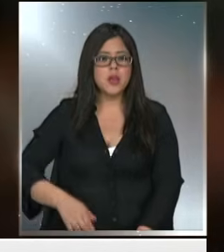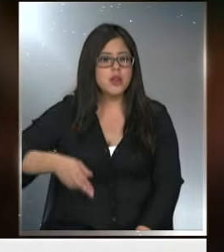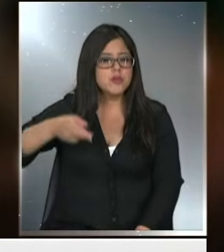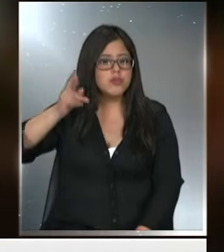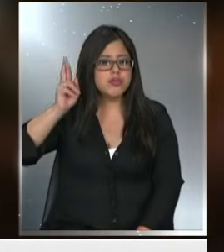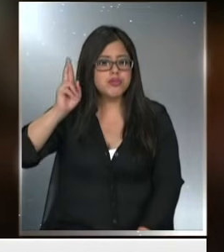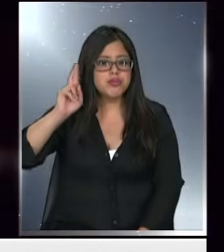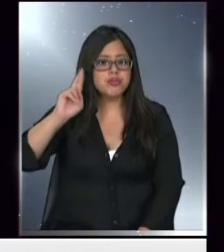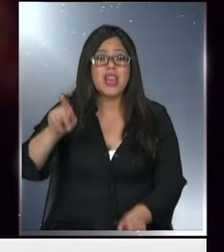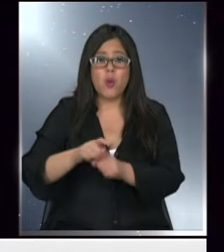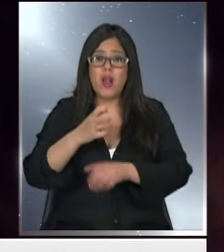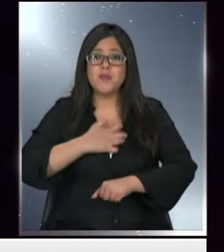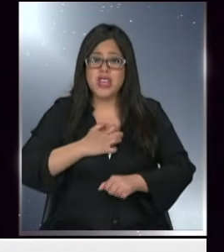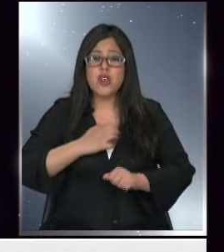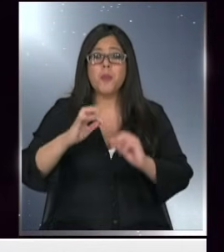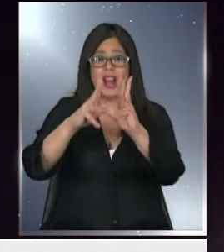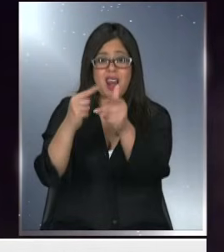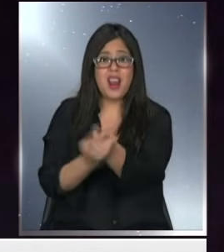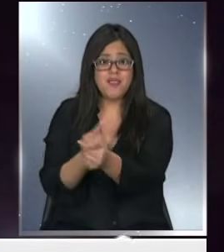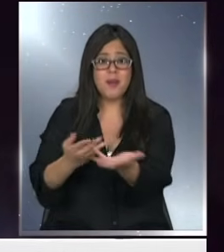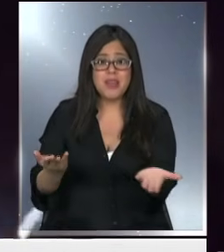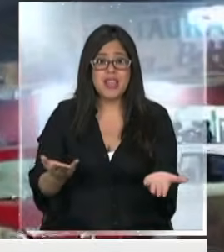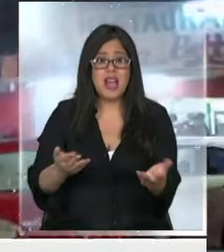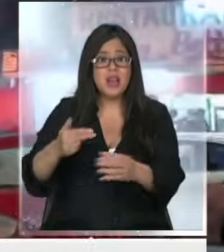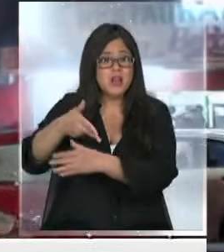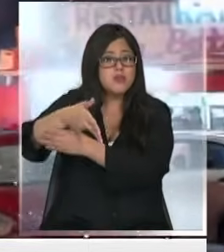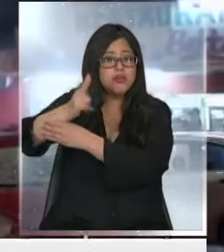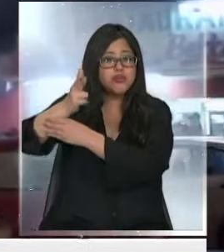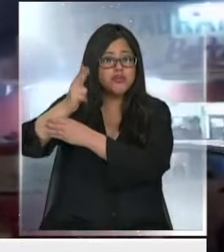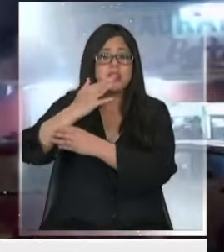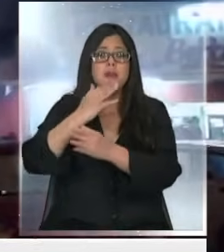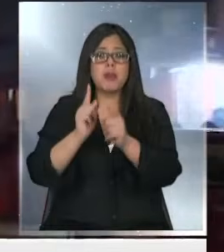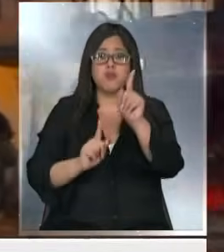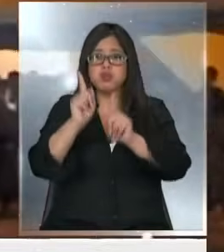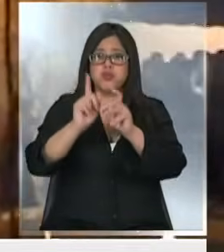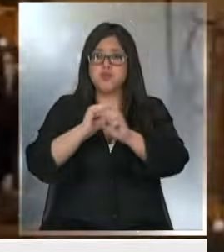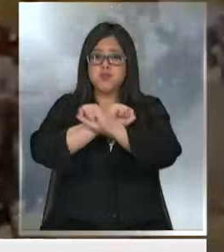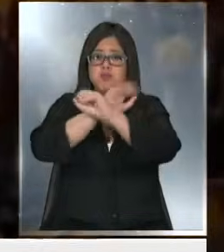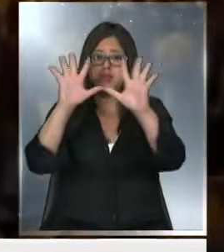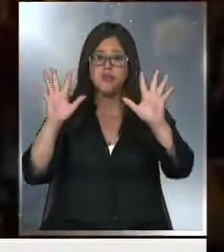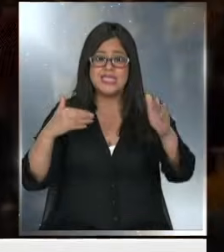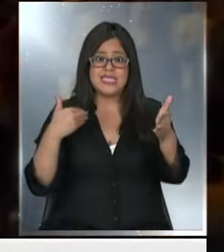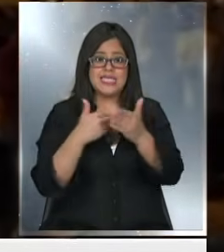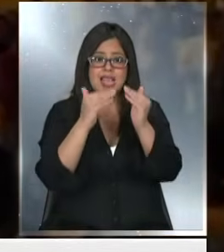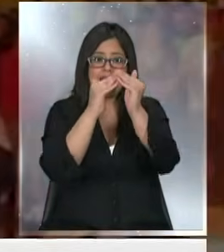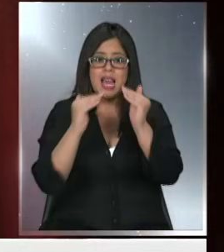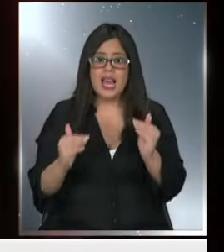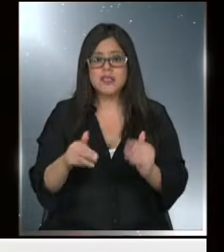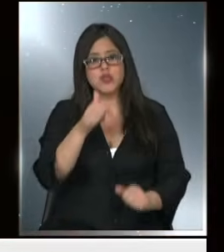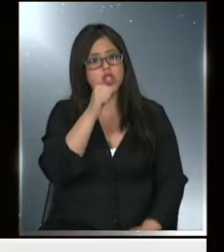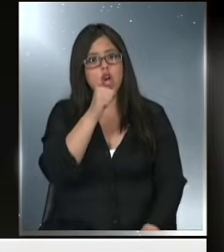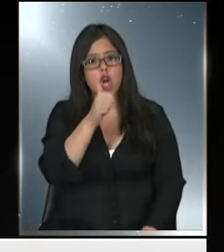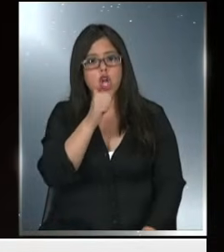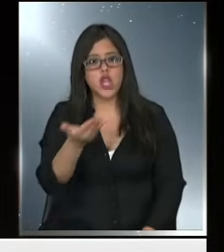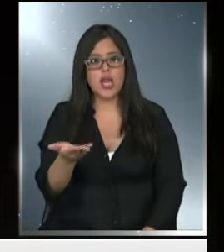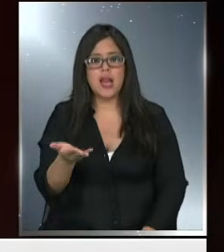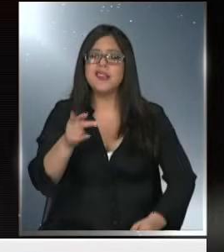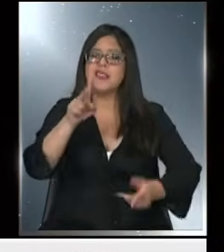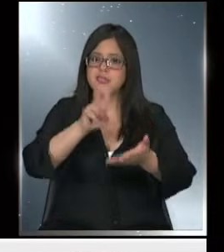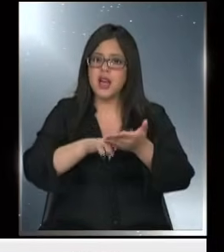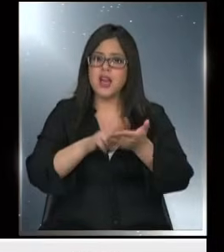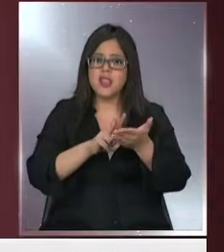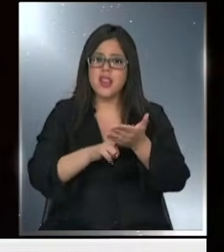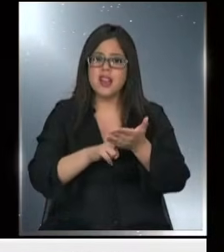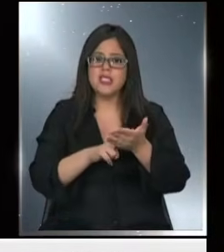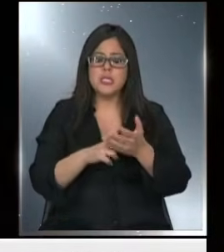Miedo que sigue latente para esta familia. Los disparos y fuegos artificiales cercanos a su casa son pan de cada día. Una realidad que vive